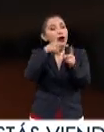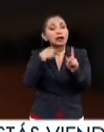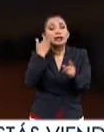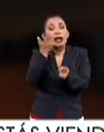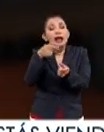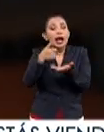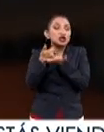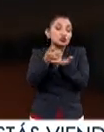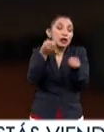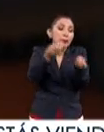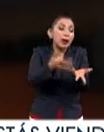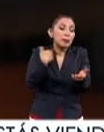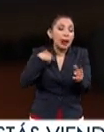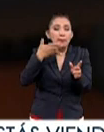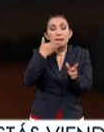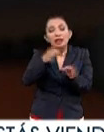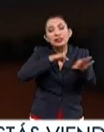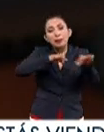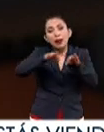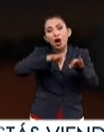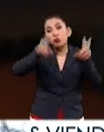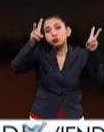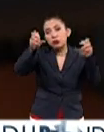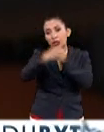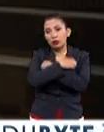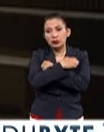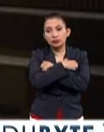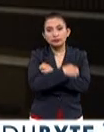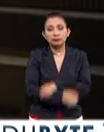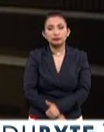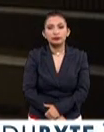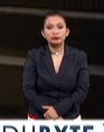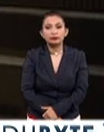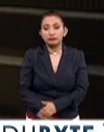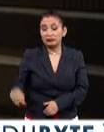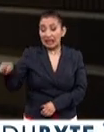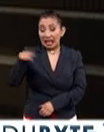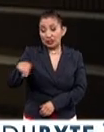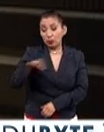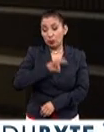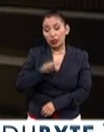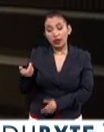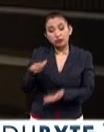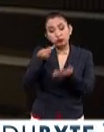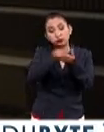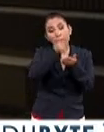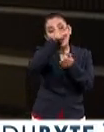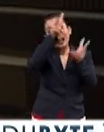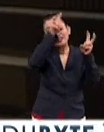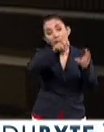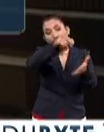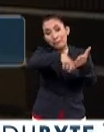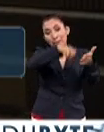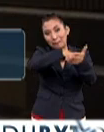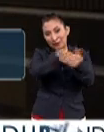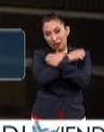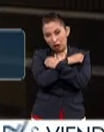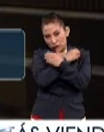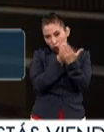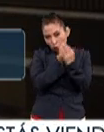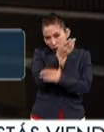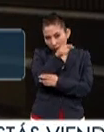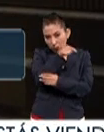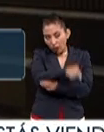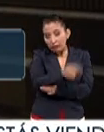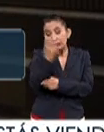las que buscan contribuir a optimizar el trabajo en materia educativa. Que esto pueda ser retomado para el tema de la reforma educativa